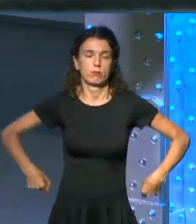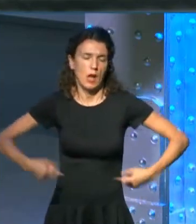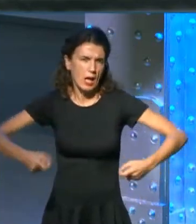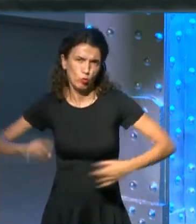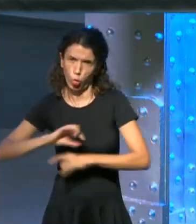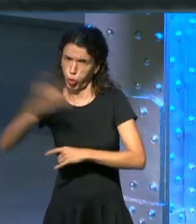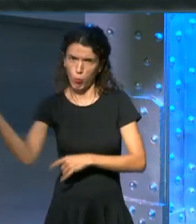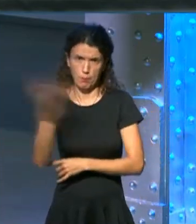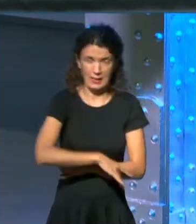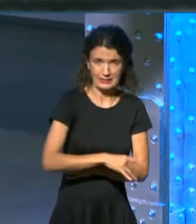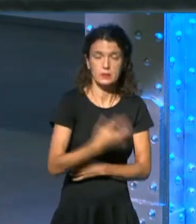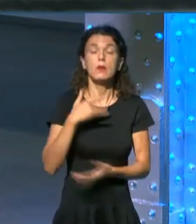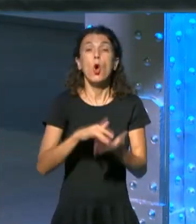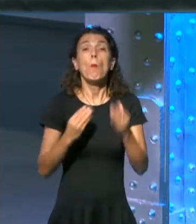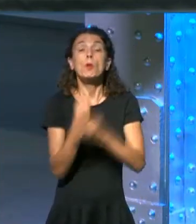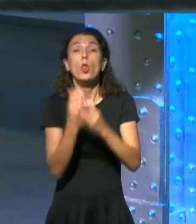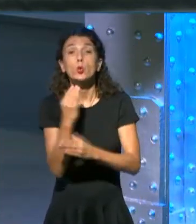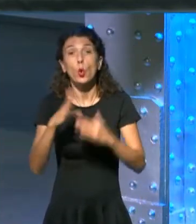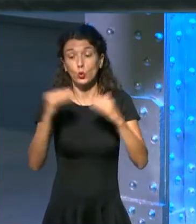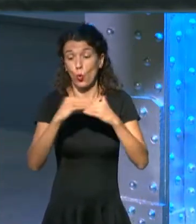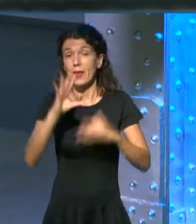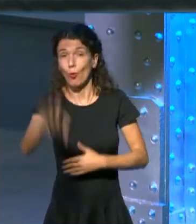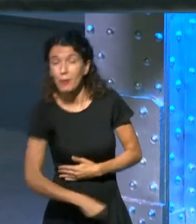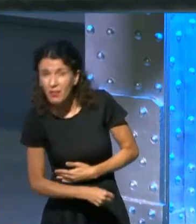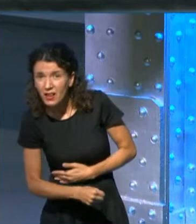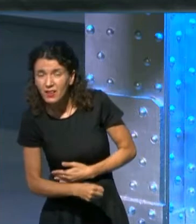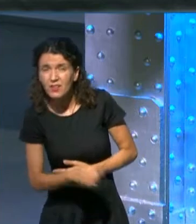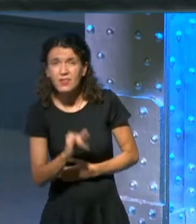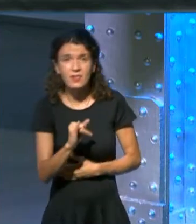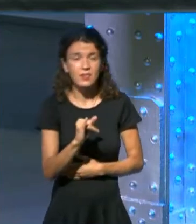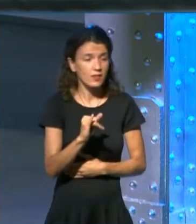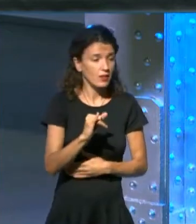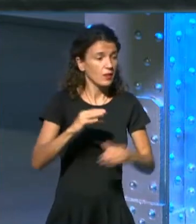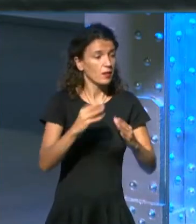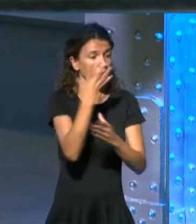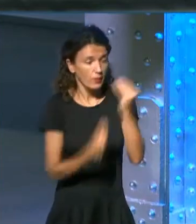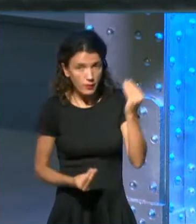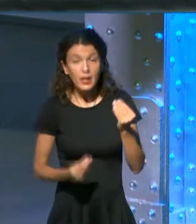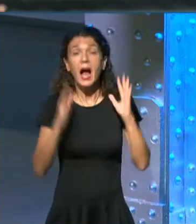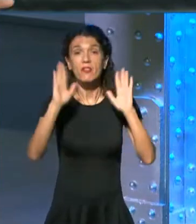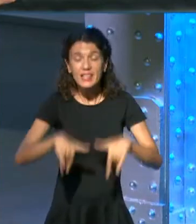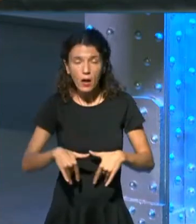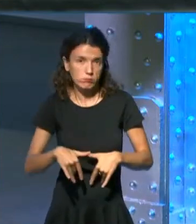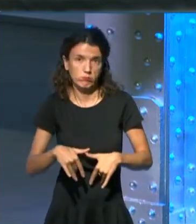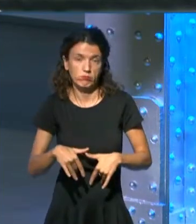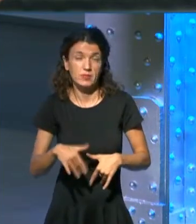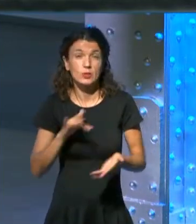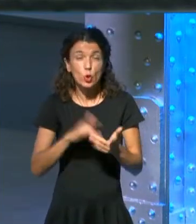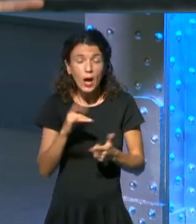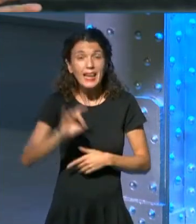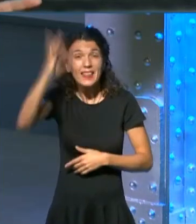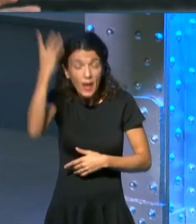En aquella época los productos llegaban al usuario final y tenían errores. Y para Machinery, desde la